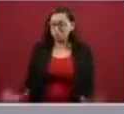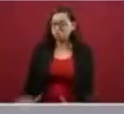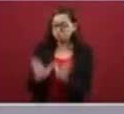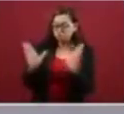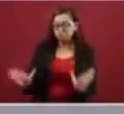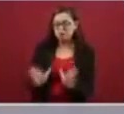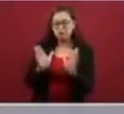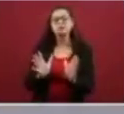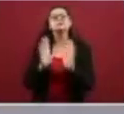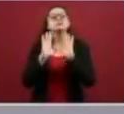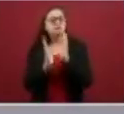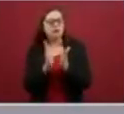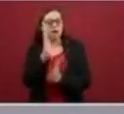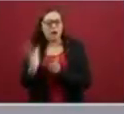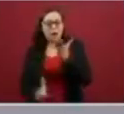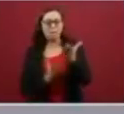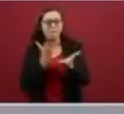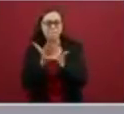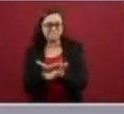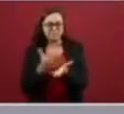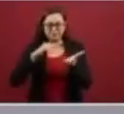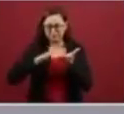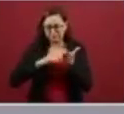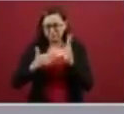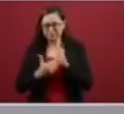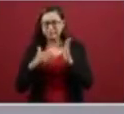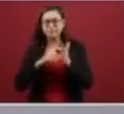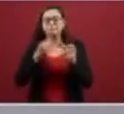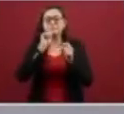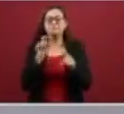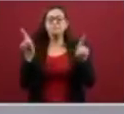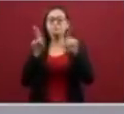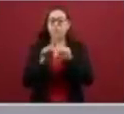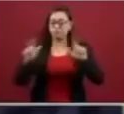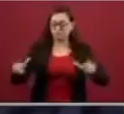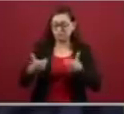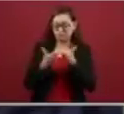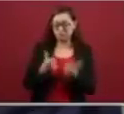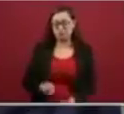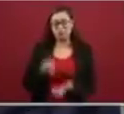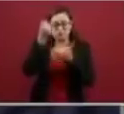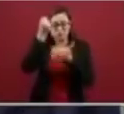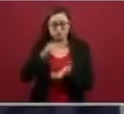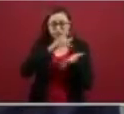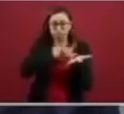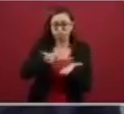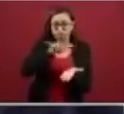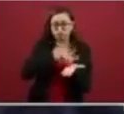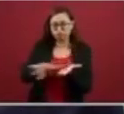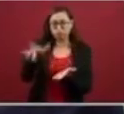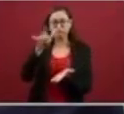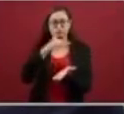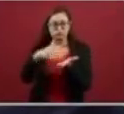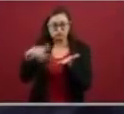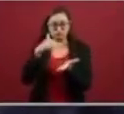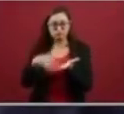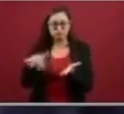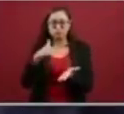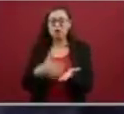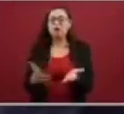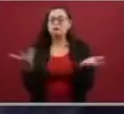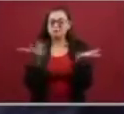el Fondo de Cultura Económica está editando libros de grandes